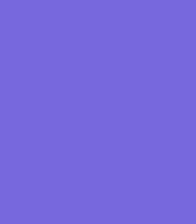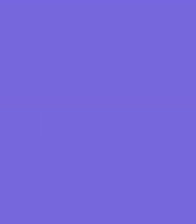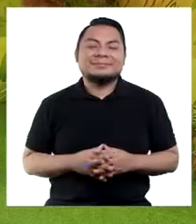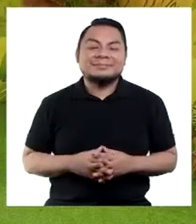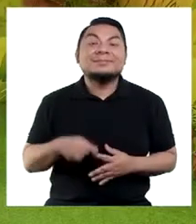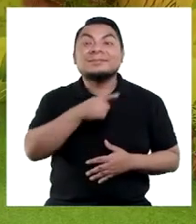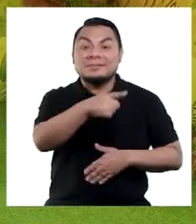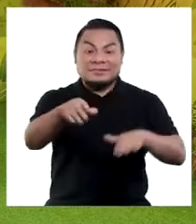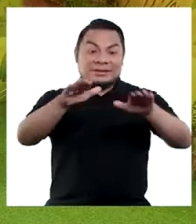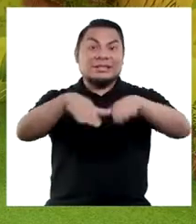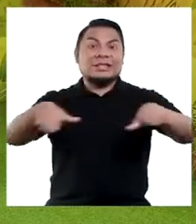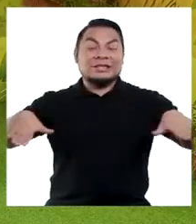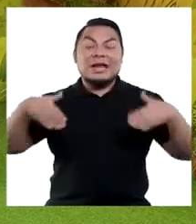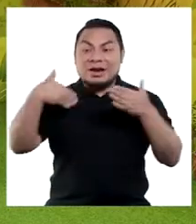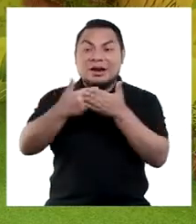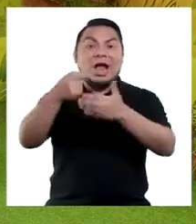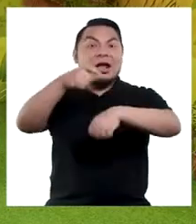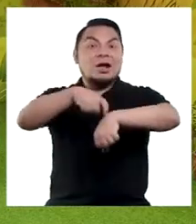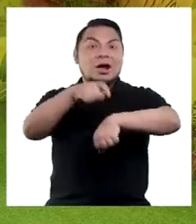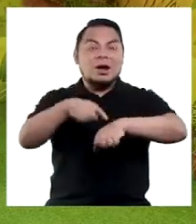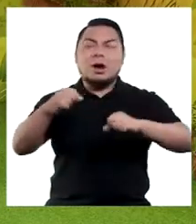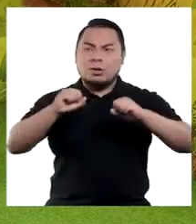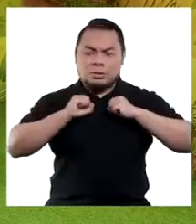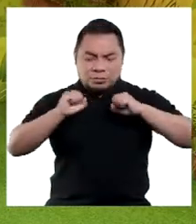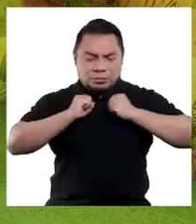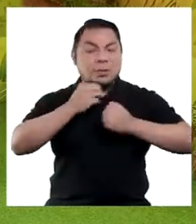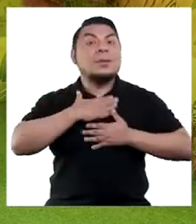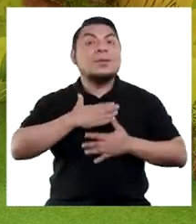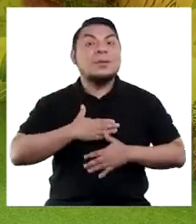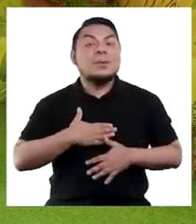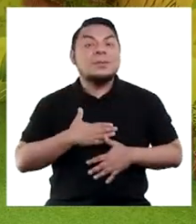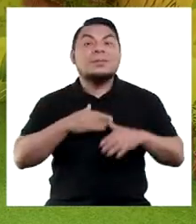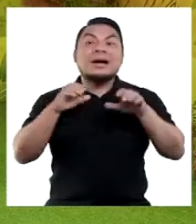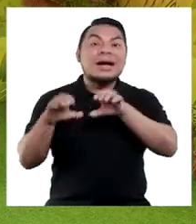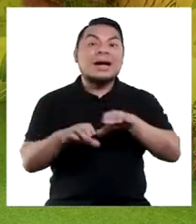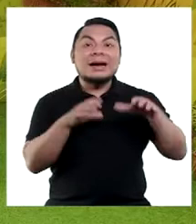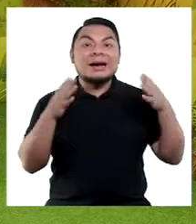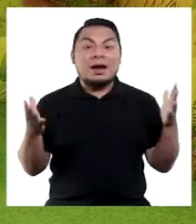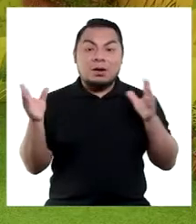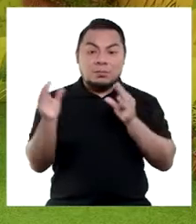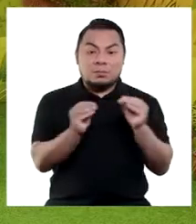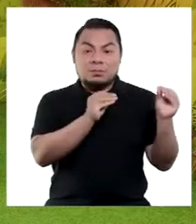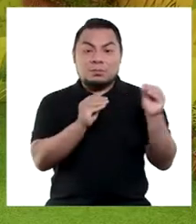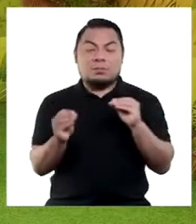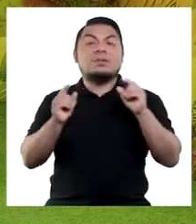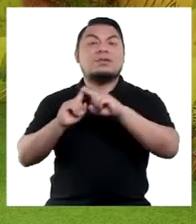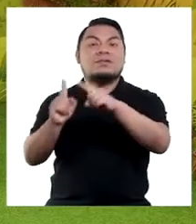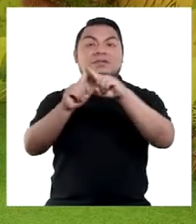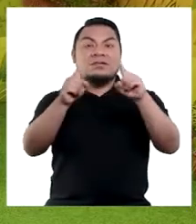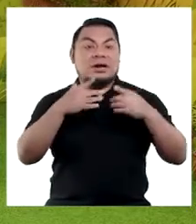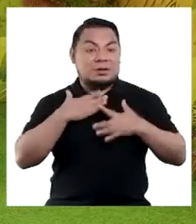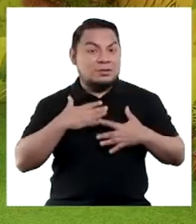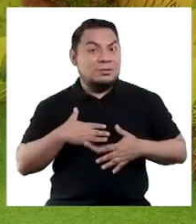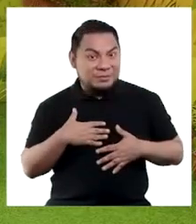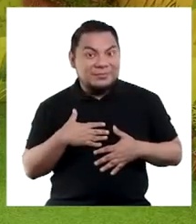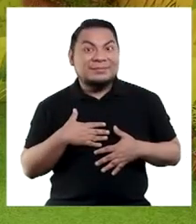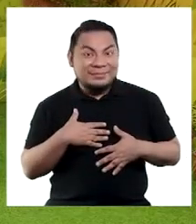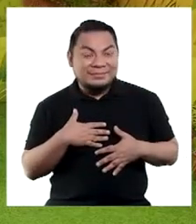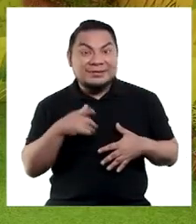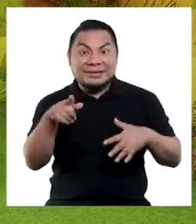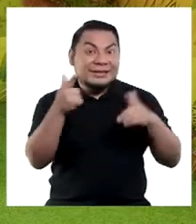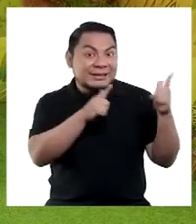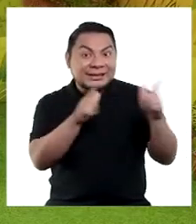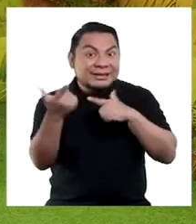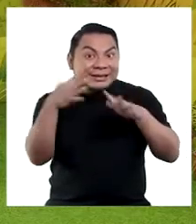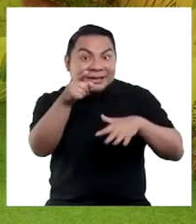y diez niños han llegado la hora de calentar nuestro cuerpo y lo haremos moviendo las diferentes partes y